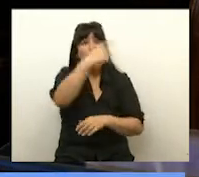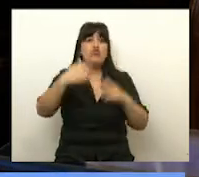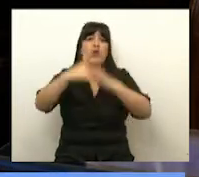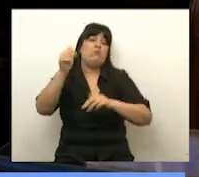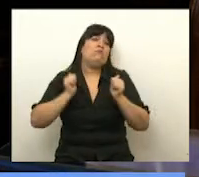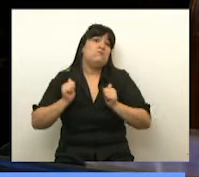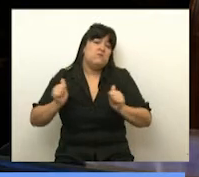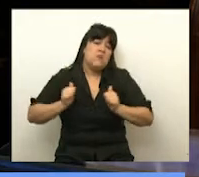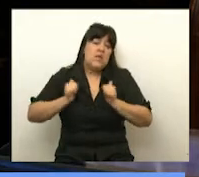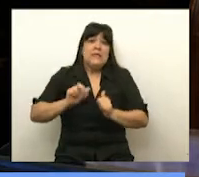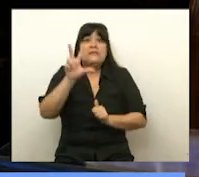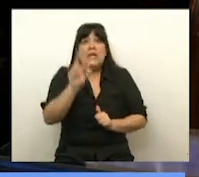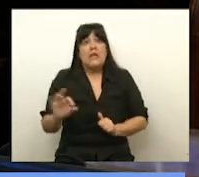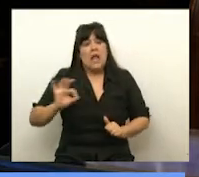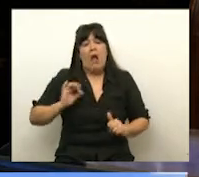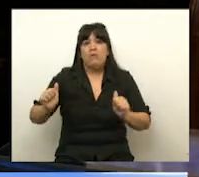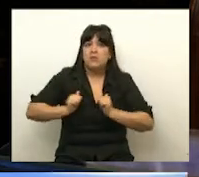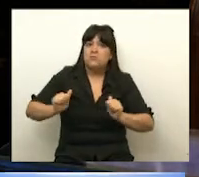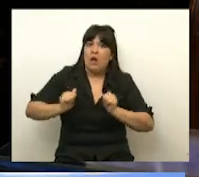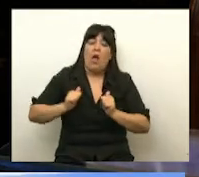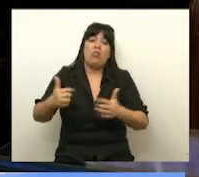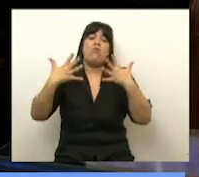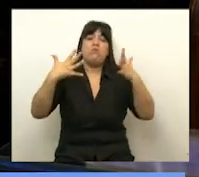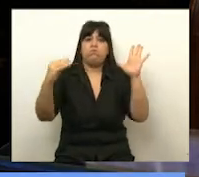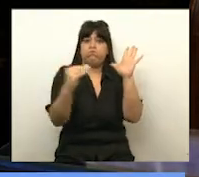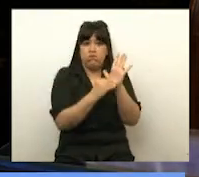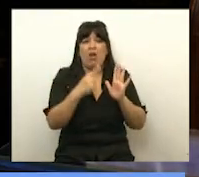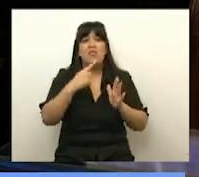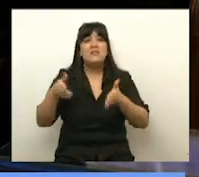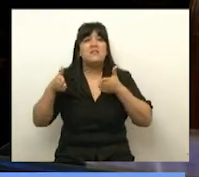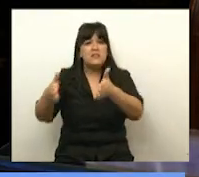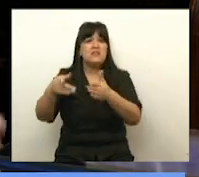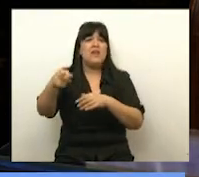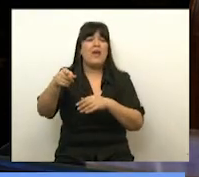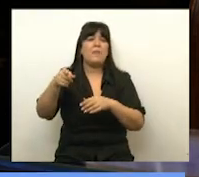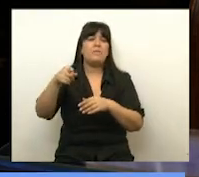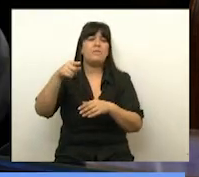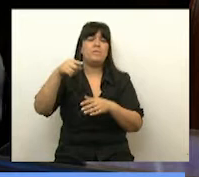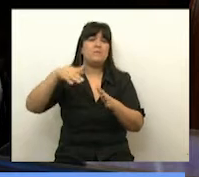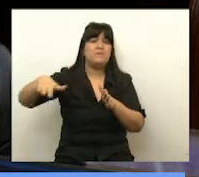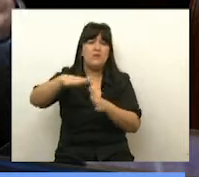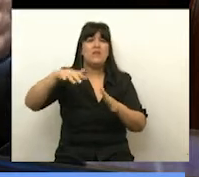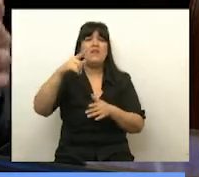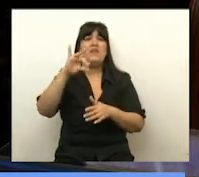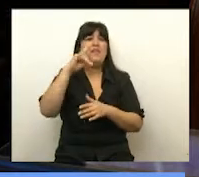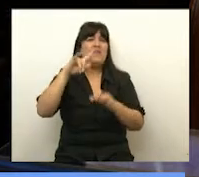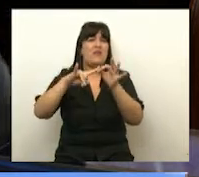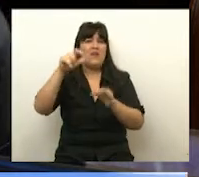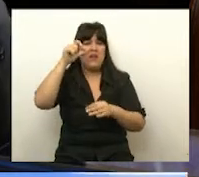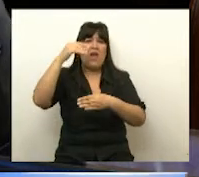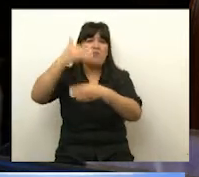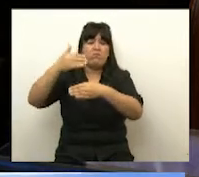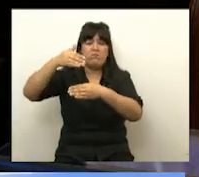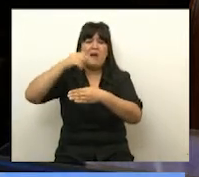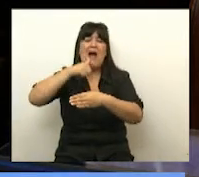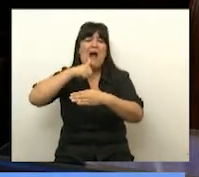esperada hace más de 30 años, que es el dique a subderivador, la meseta intermedia, que es potenciar de manera, digamos,